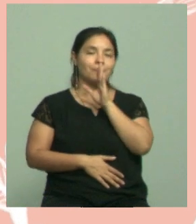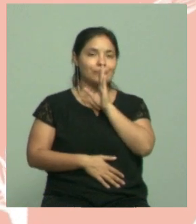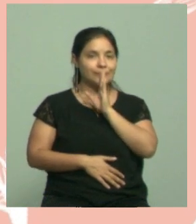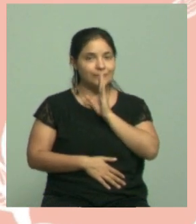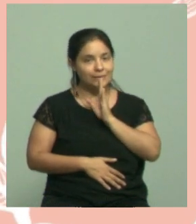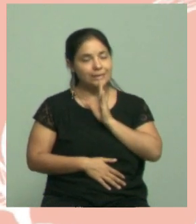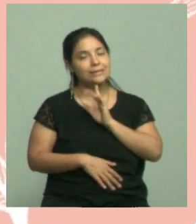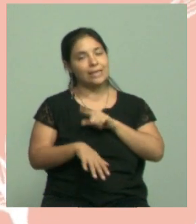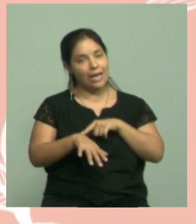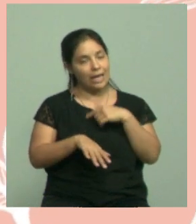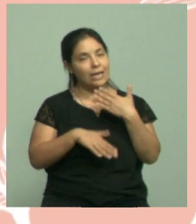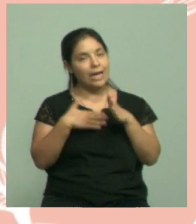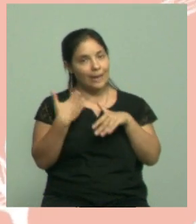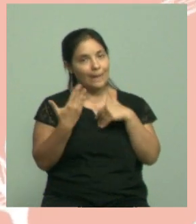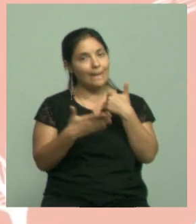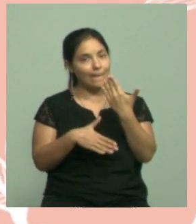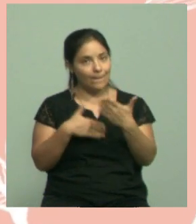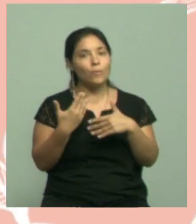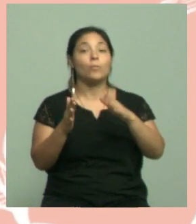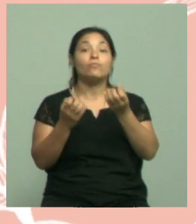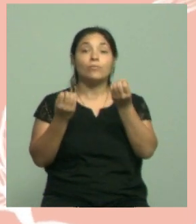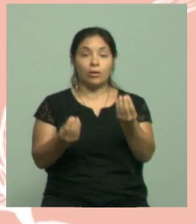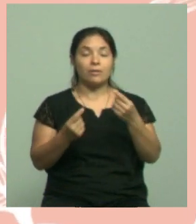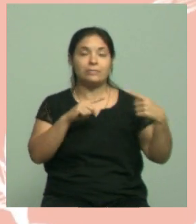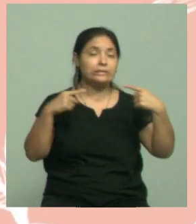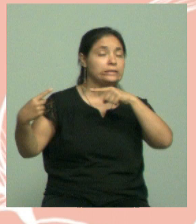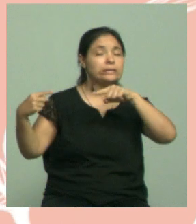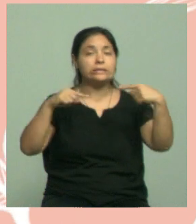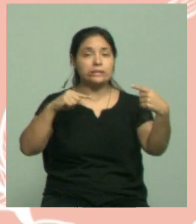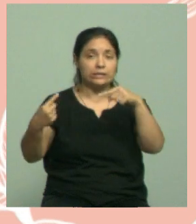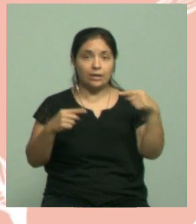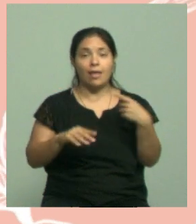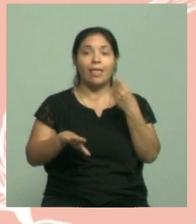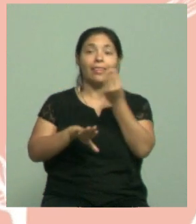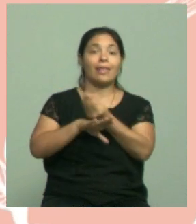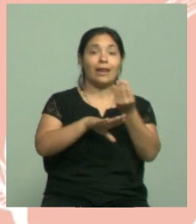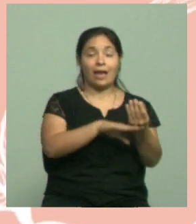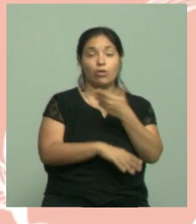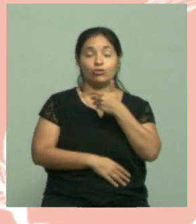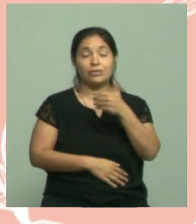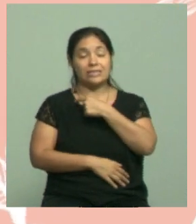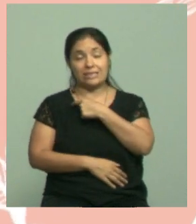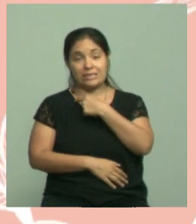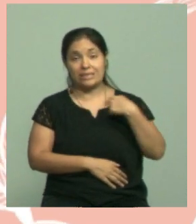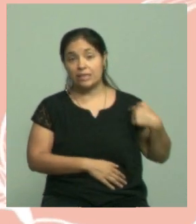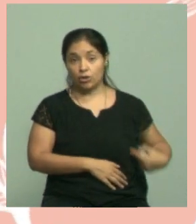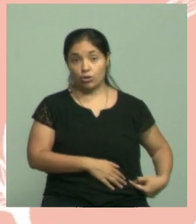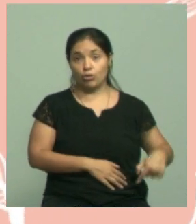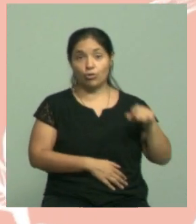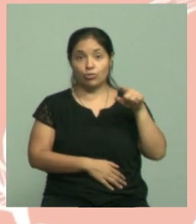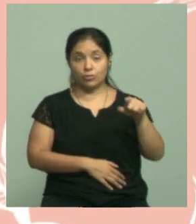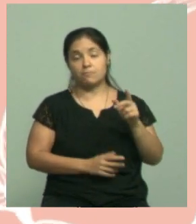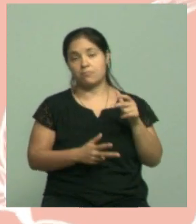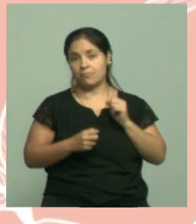se tensa demasiado la cuerda, los delegados, los dirigentes chinos diplomáticos suelen